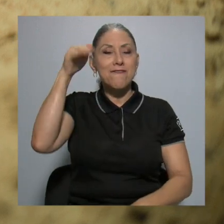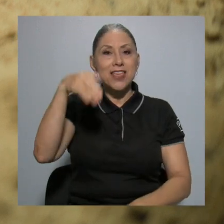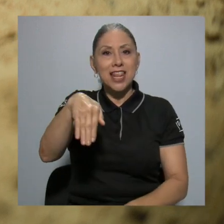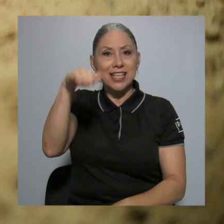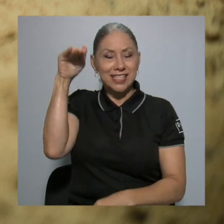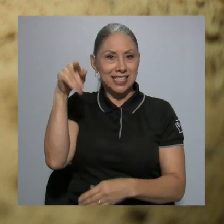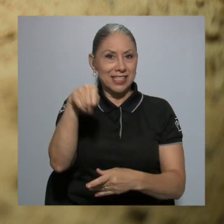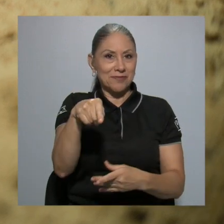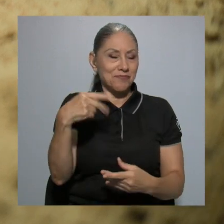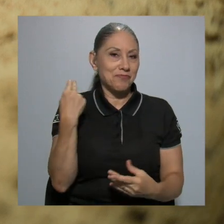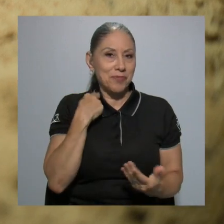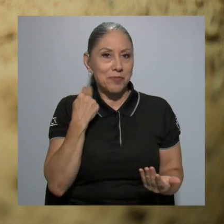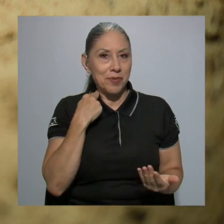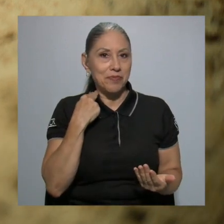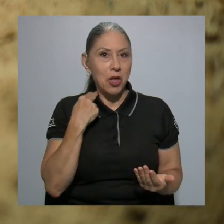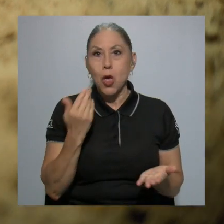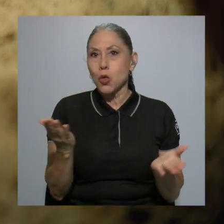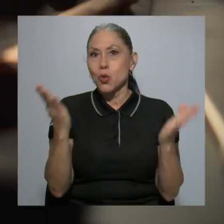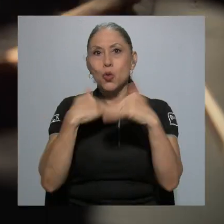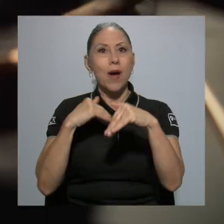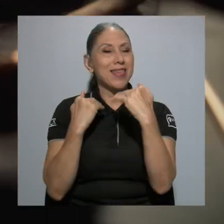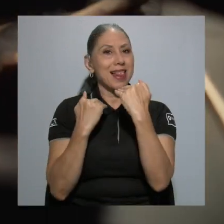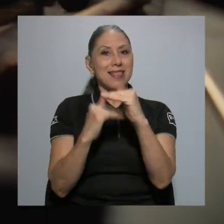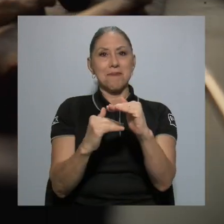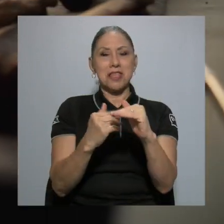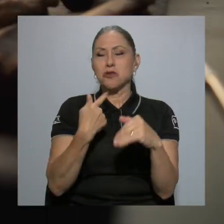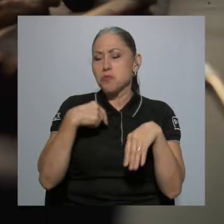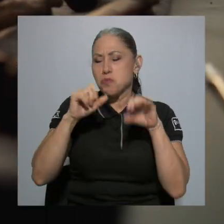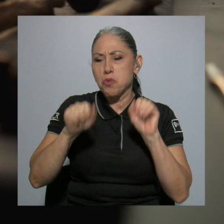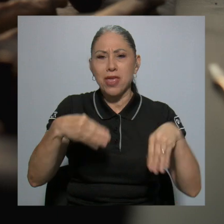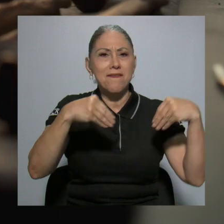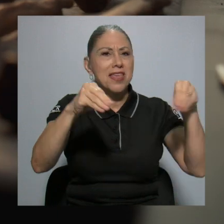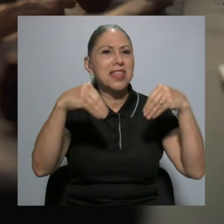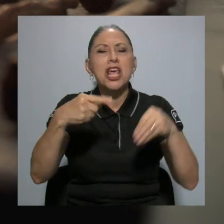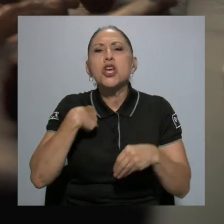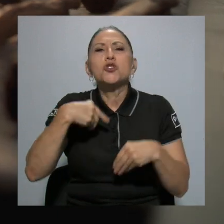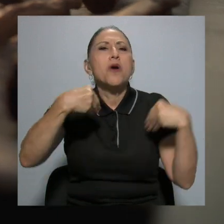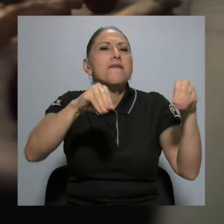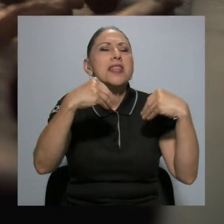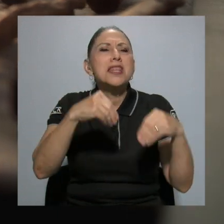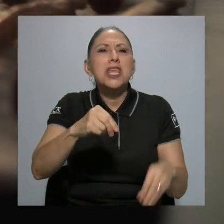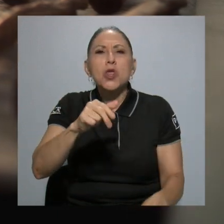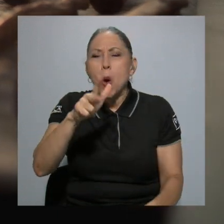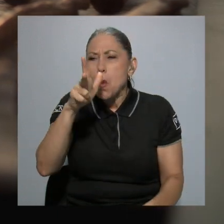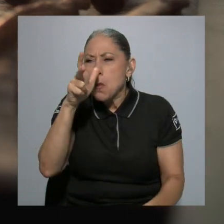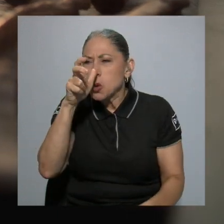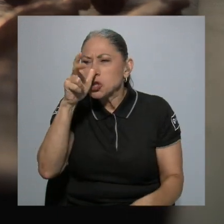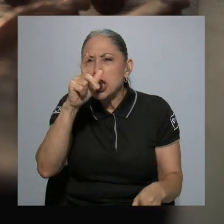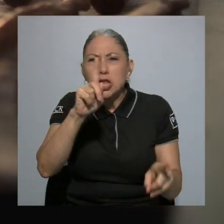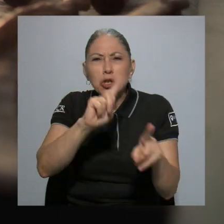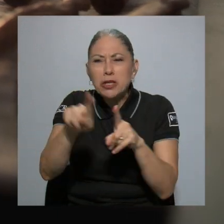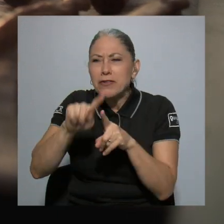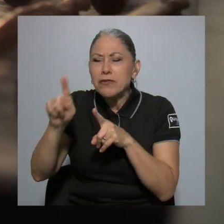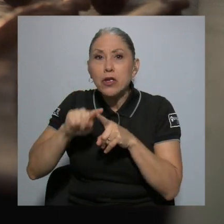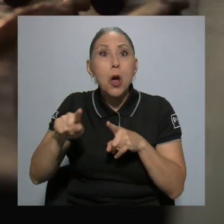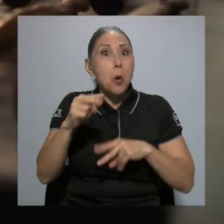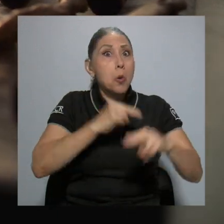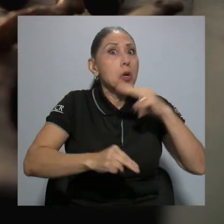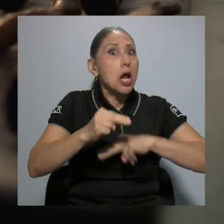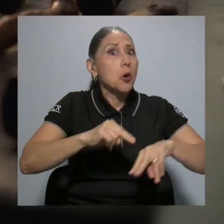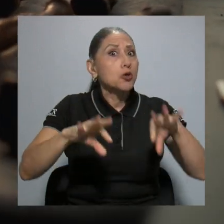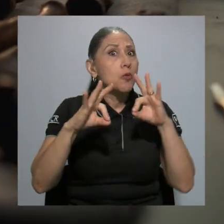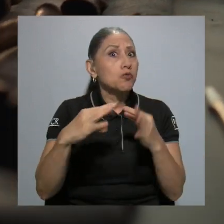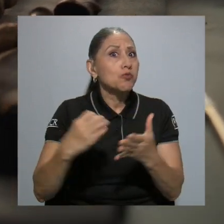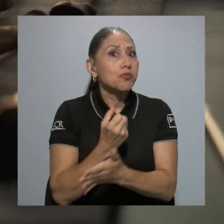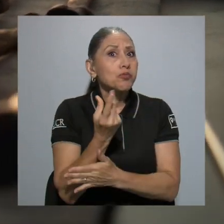No tenía un límite de las cosas que podía vender. He vendido mosquitos. Era un negocio rentable, hasta que un